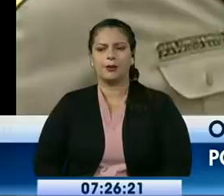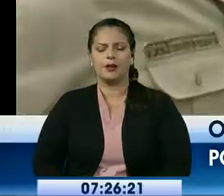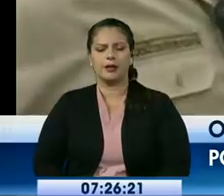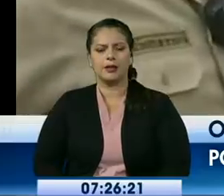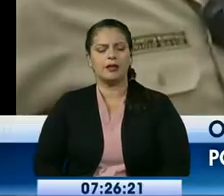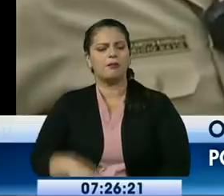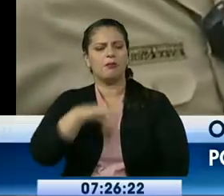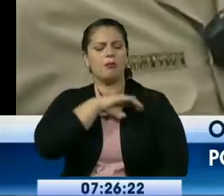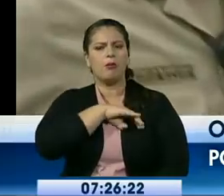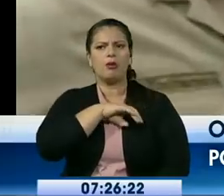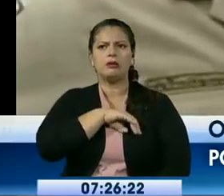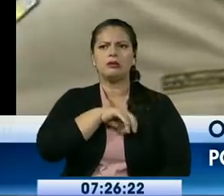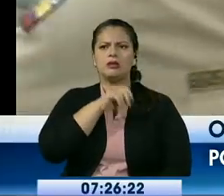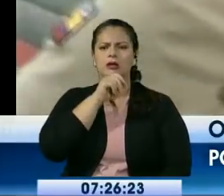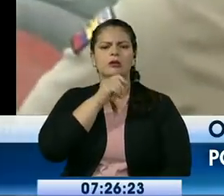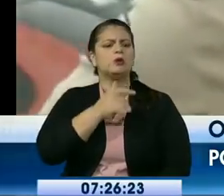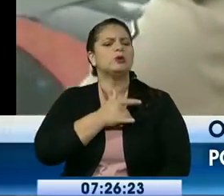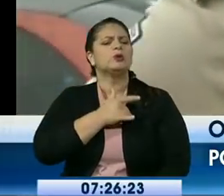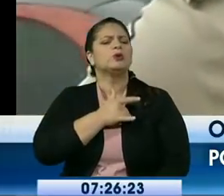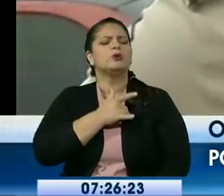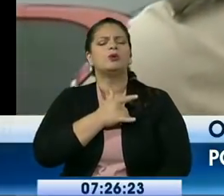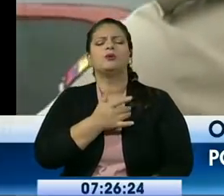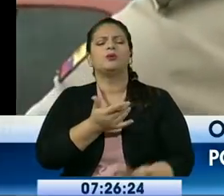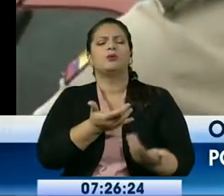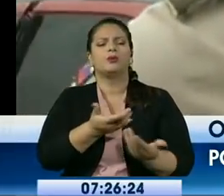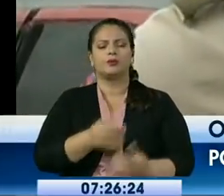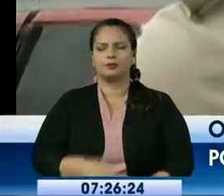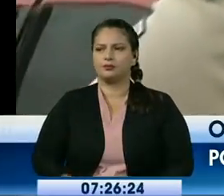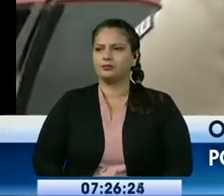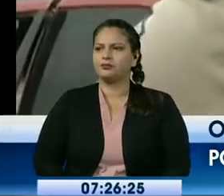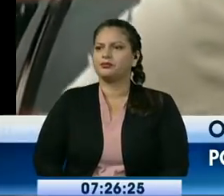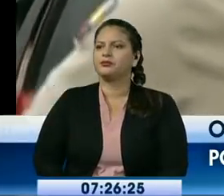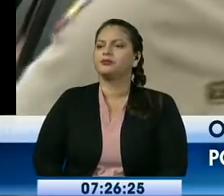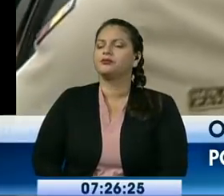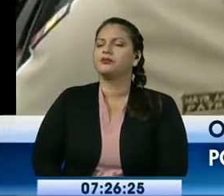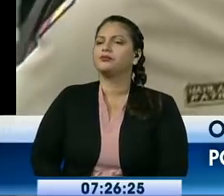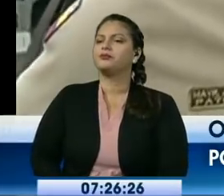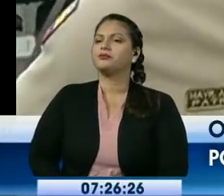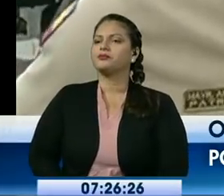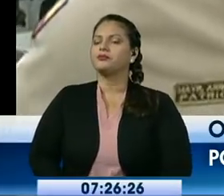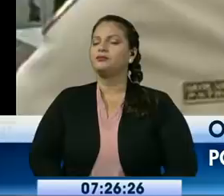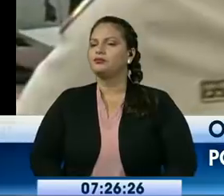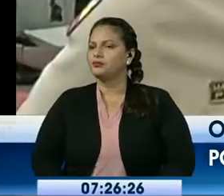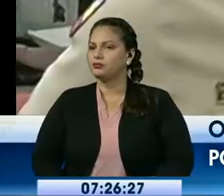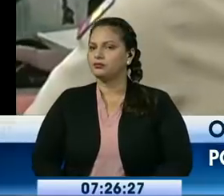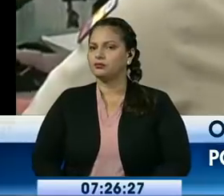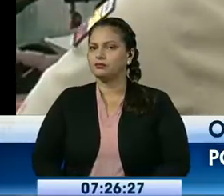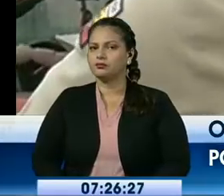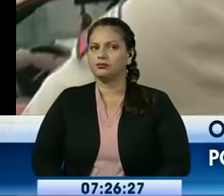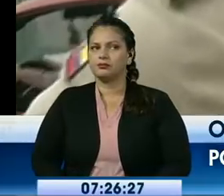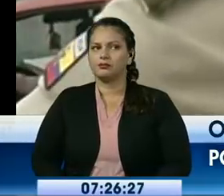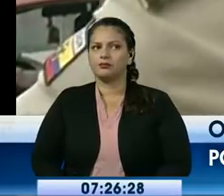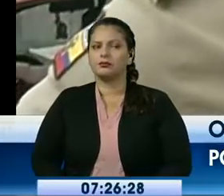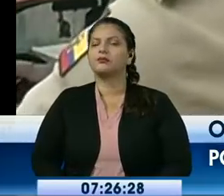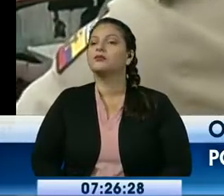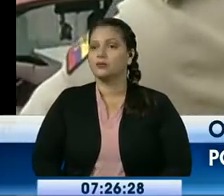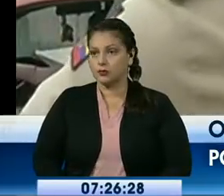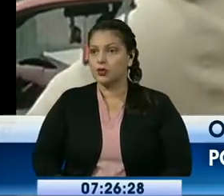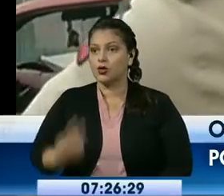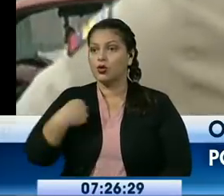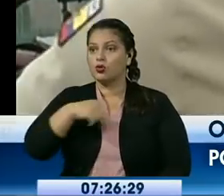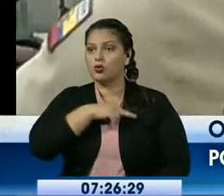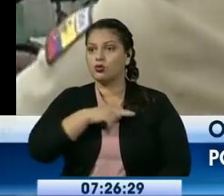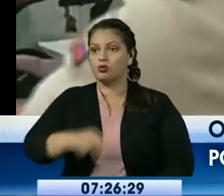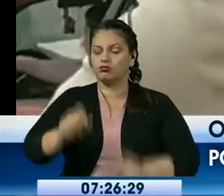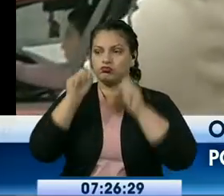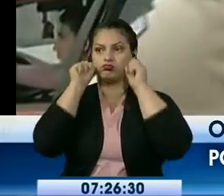presidente? Bueno, nosotros estamos muy pendientes, hemos de modificar ciertos protocolos de seguridad